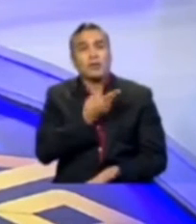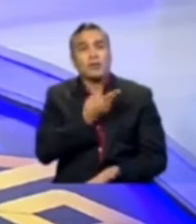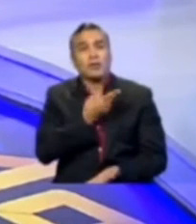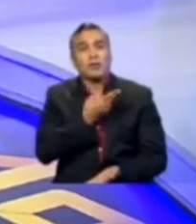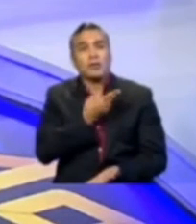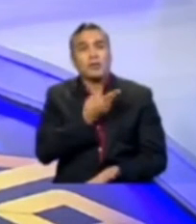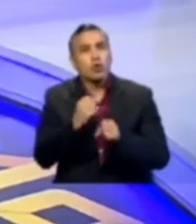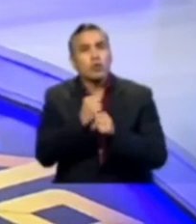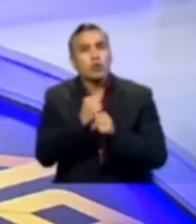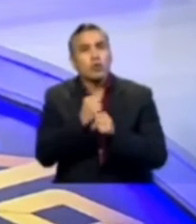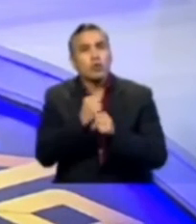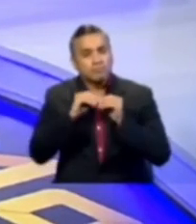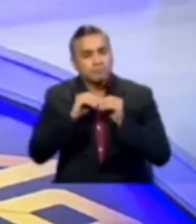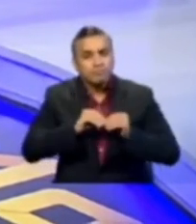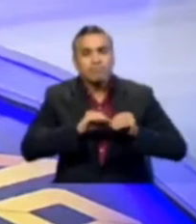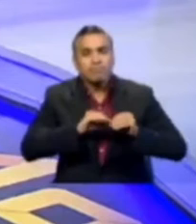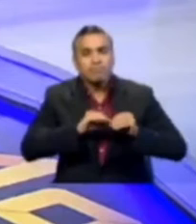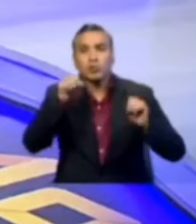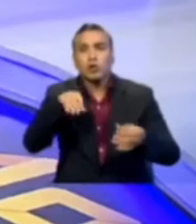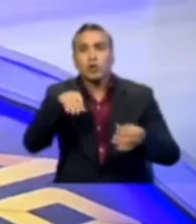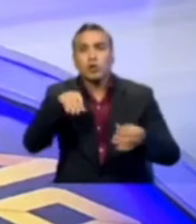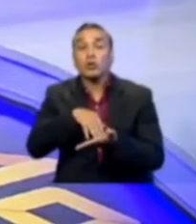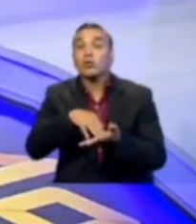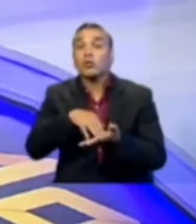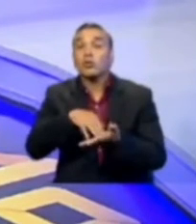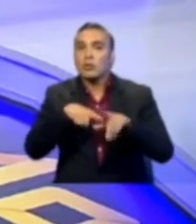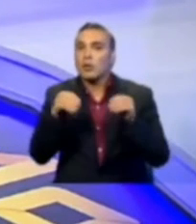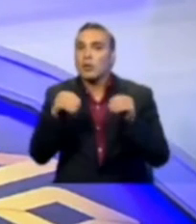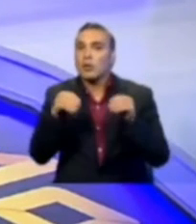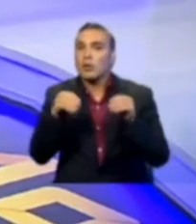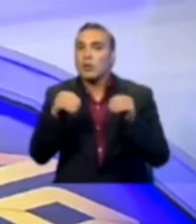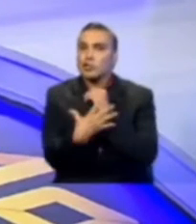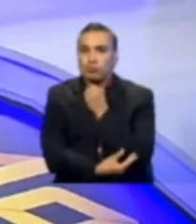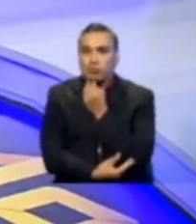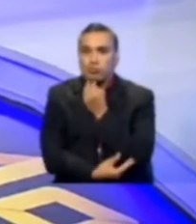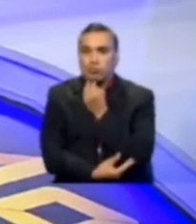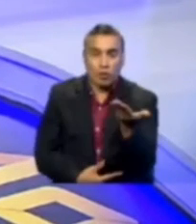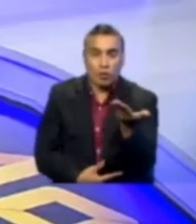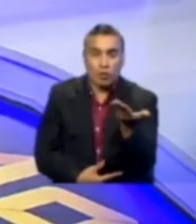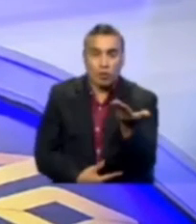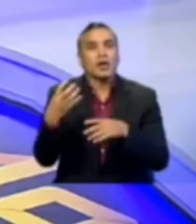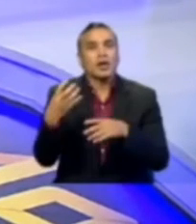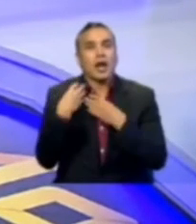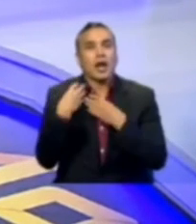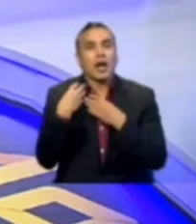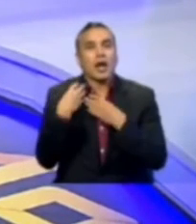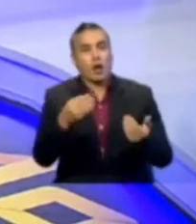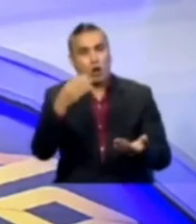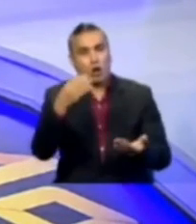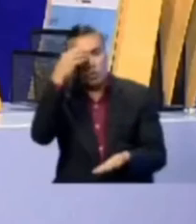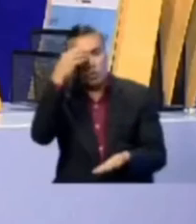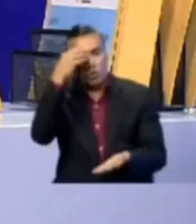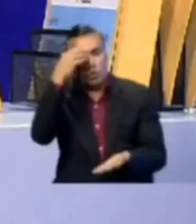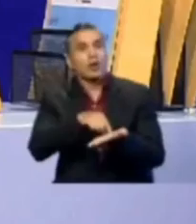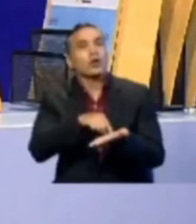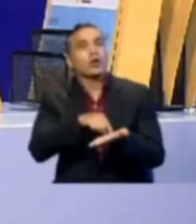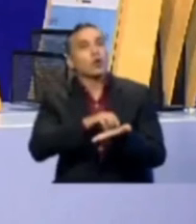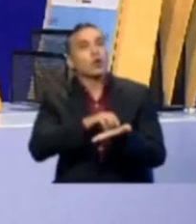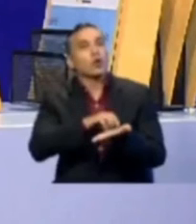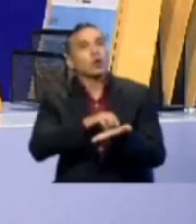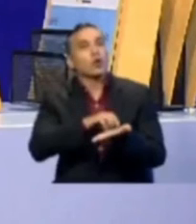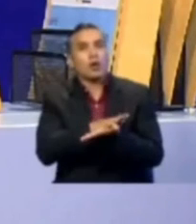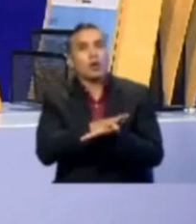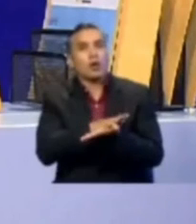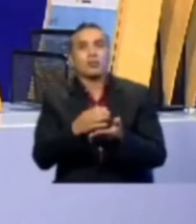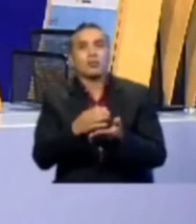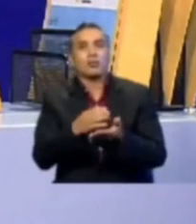recuperar o ampliar la cobertura, incluyendo a los sectores de mayor vulnerabilidad, y garantizar la calidad de educación primaria, media y superior